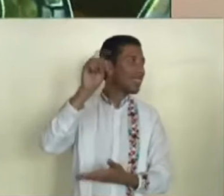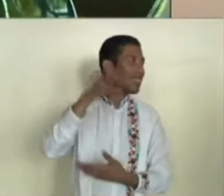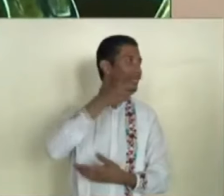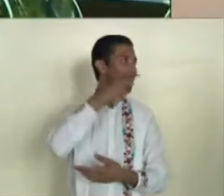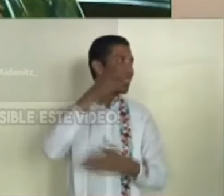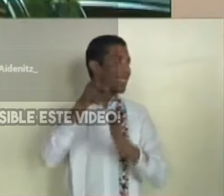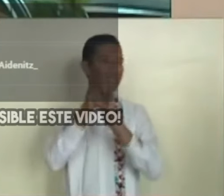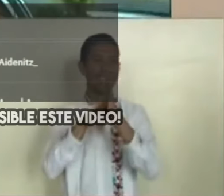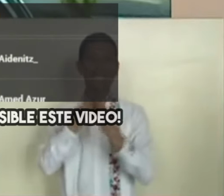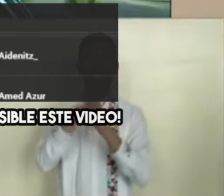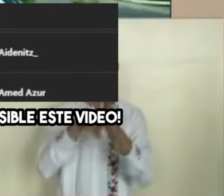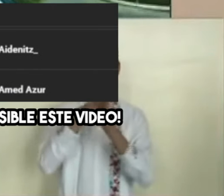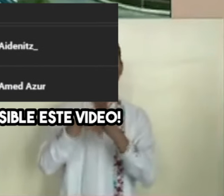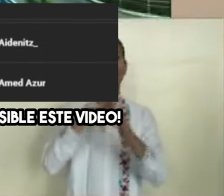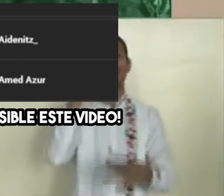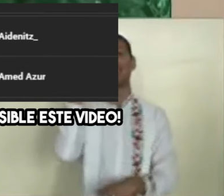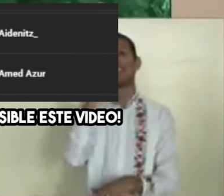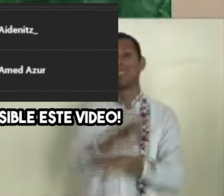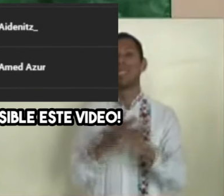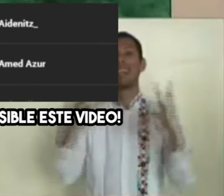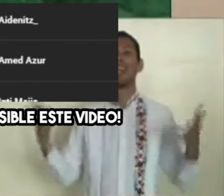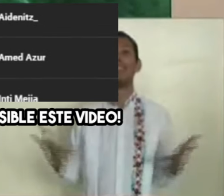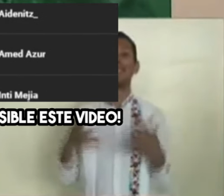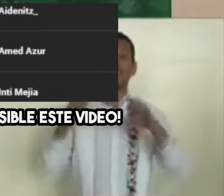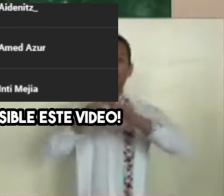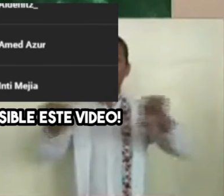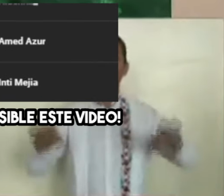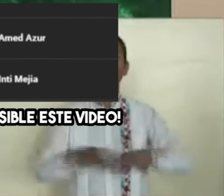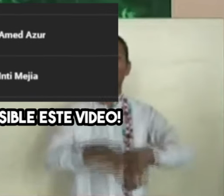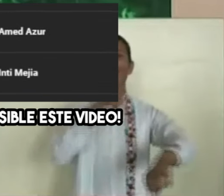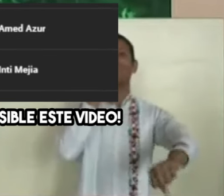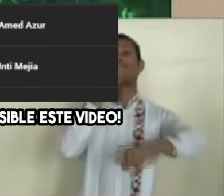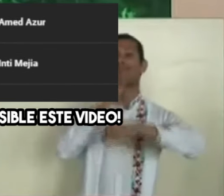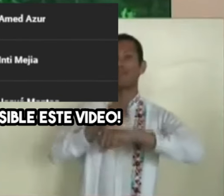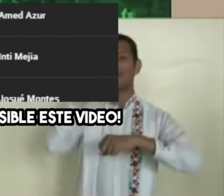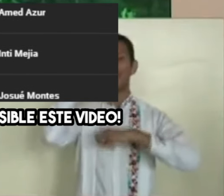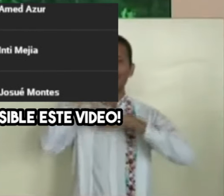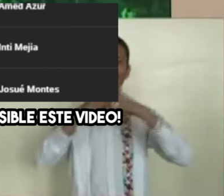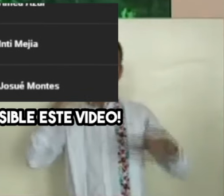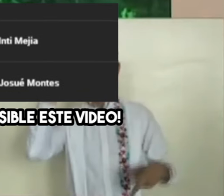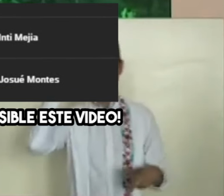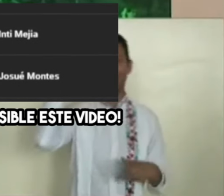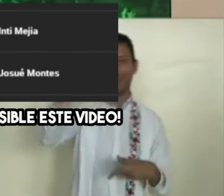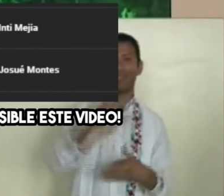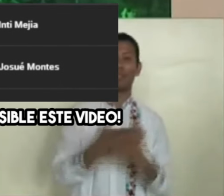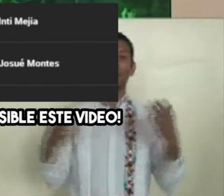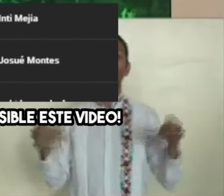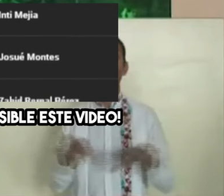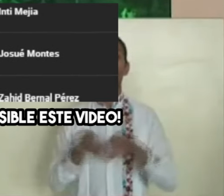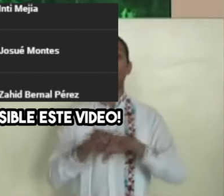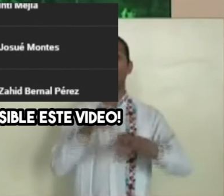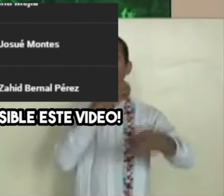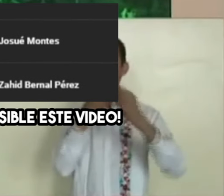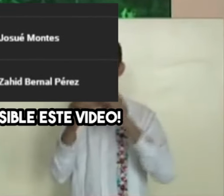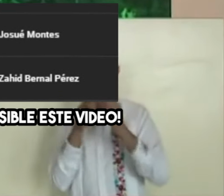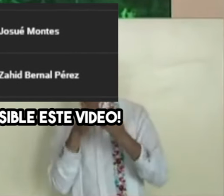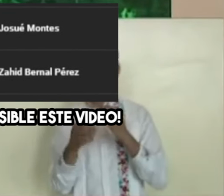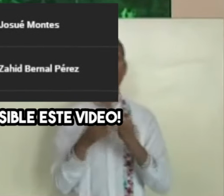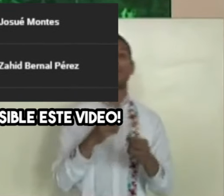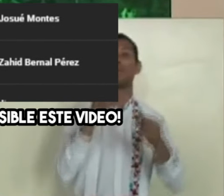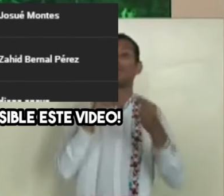Sin duda, el sureste del país está viviendo una época de oro en la construcción de sistemas de transporte masivo para sus principales